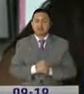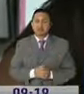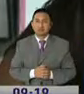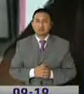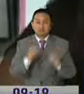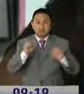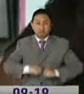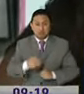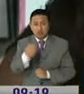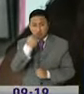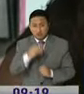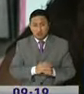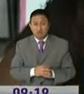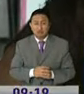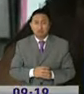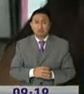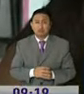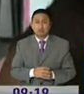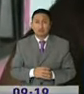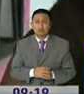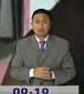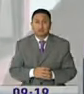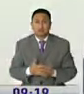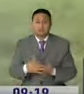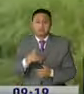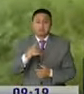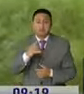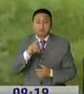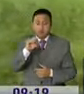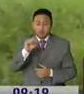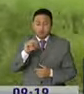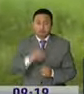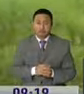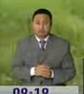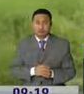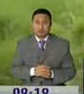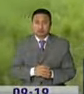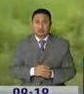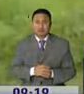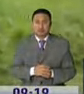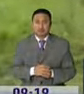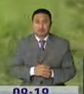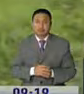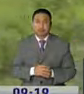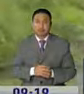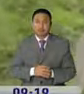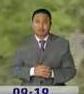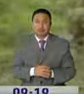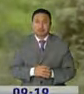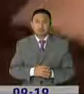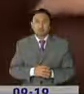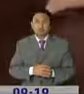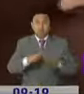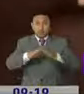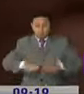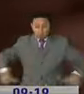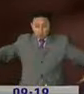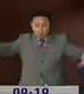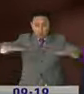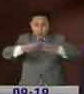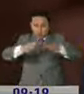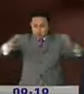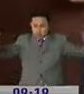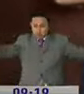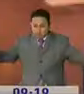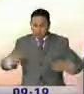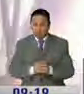ayuden en comida, o sea, en las pepitas. En eso. El terreno por el que recorren los rescatados es extenso, por lo que ella hace